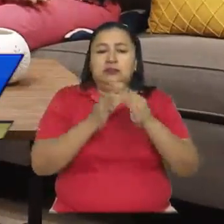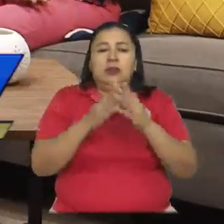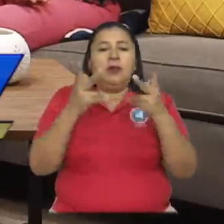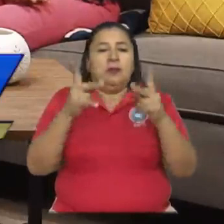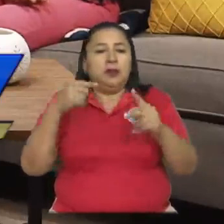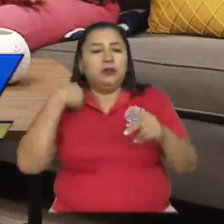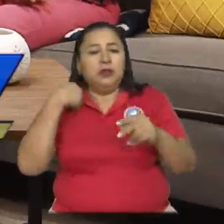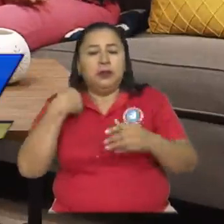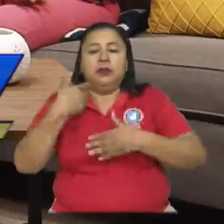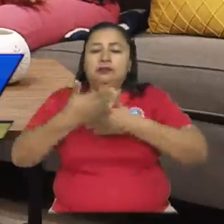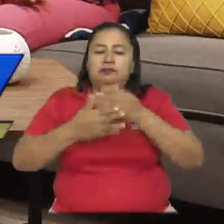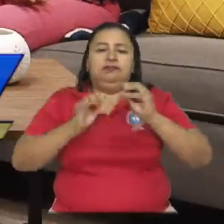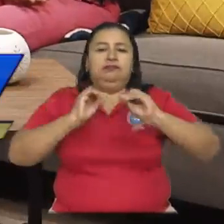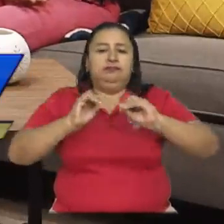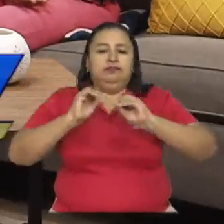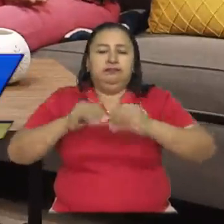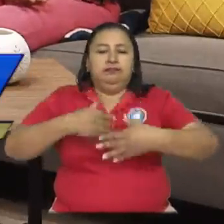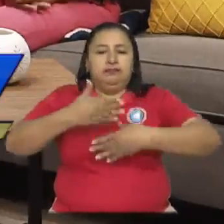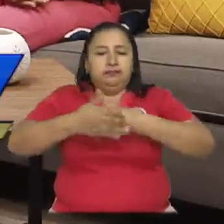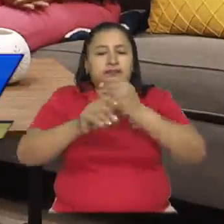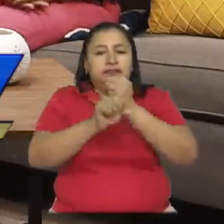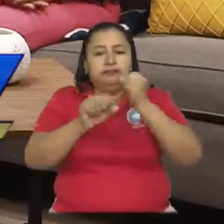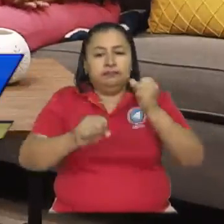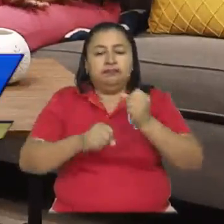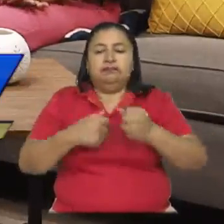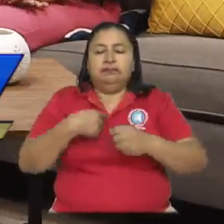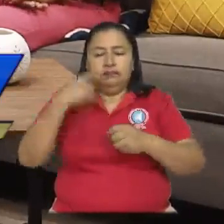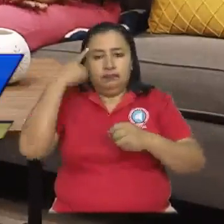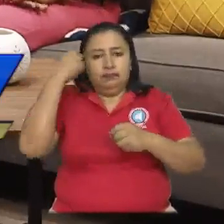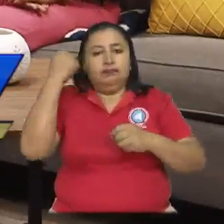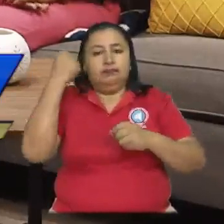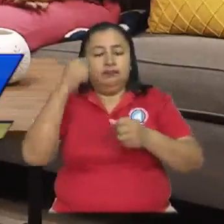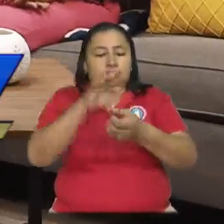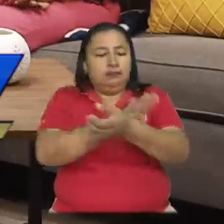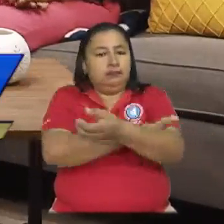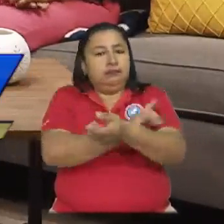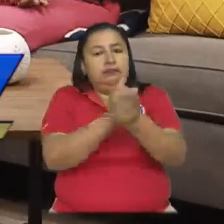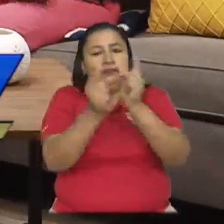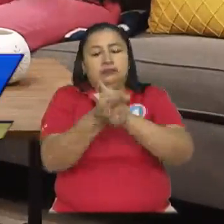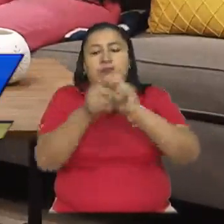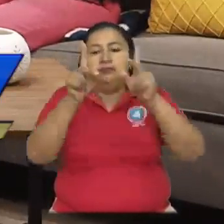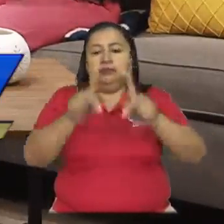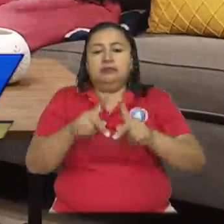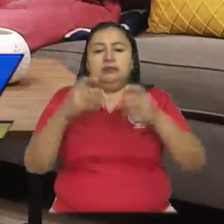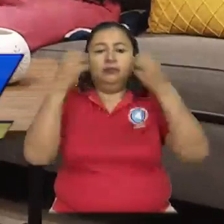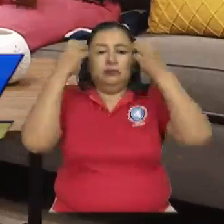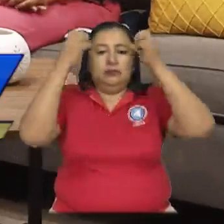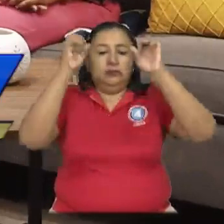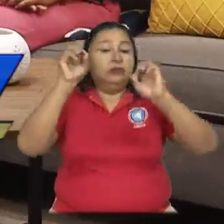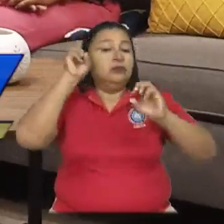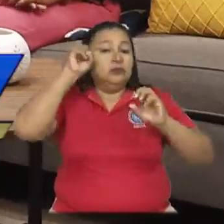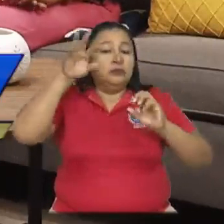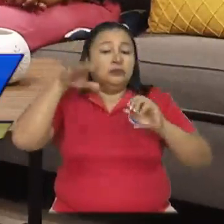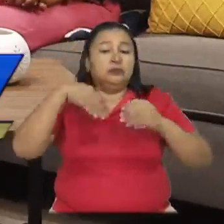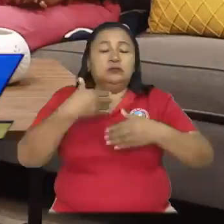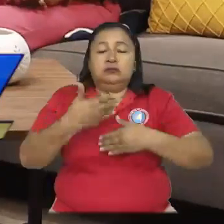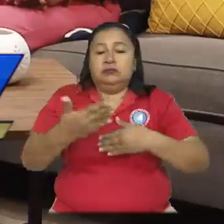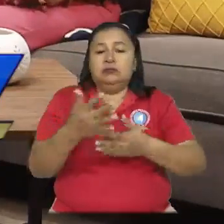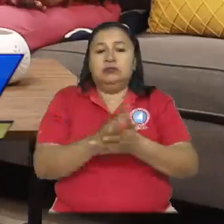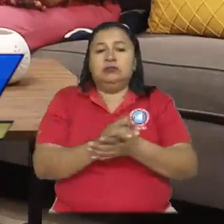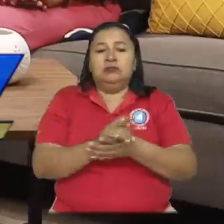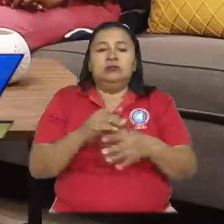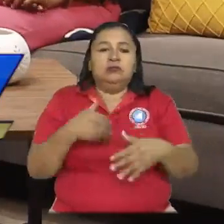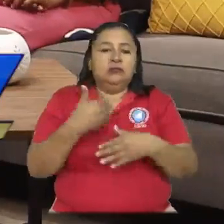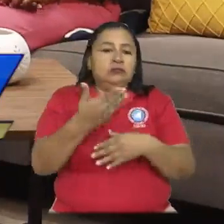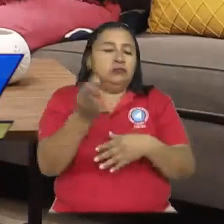siempre pues continuamos nosotros esas campañas de concientización en torno a la cultura turística, en